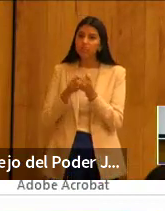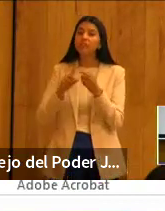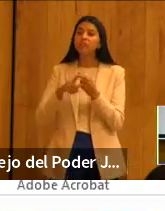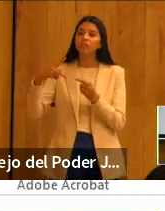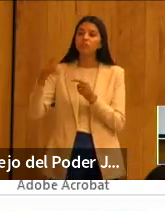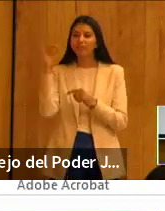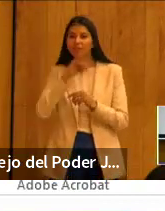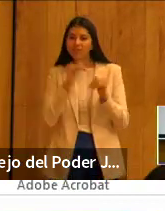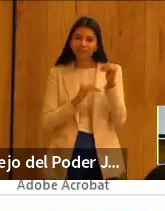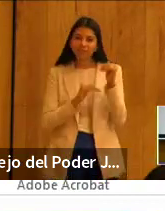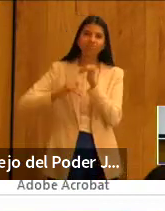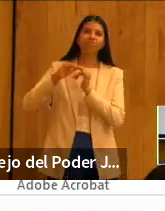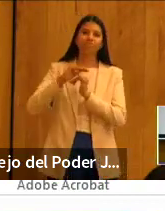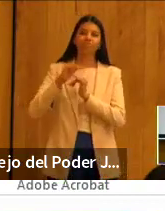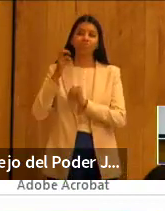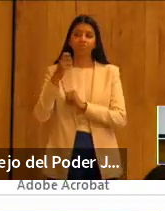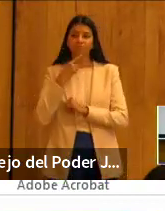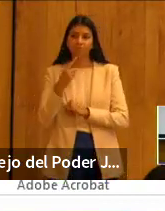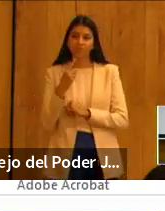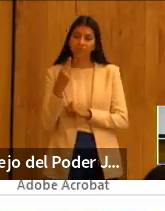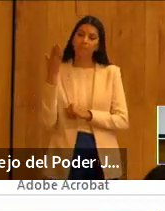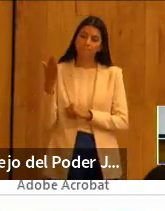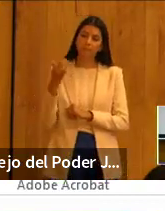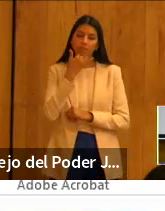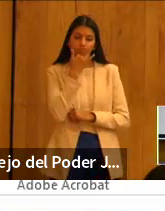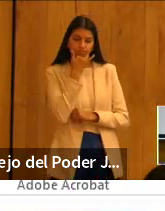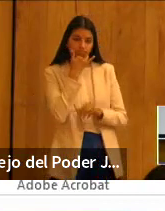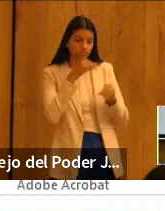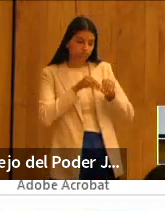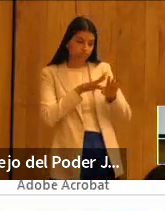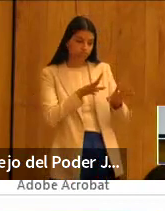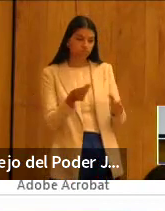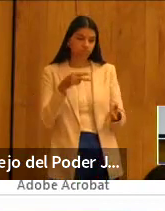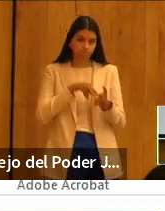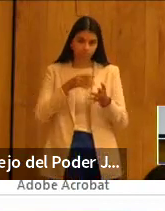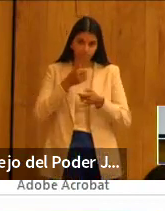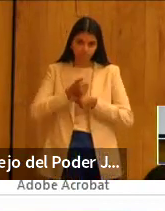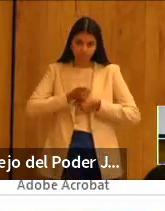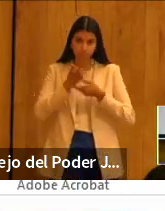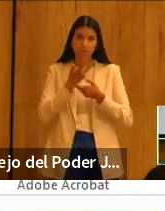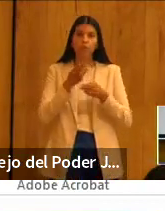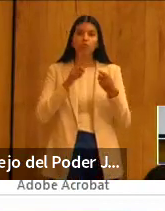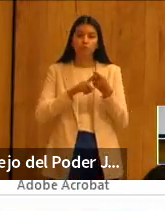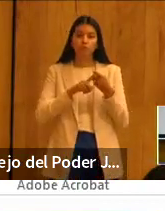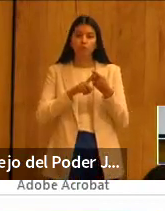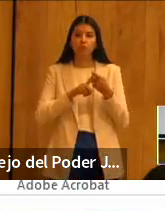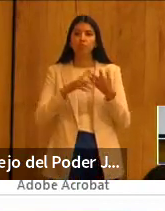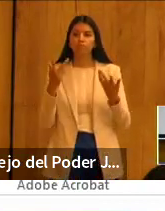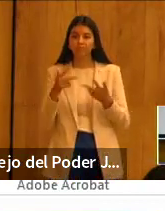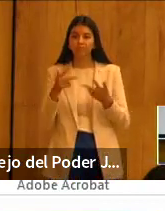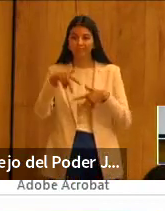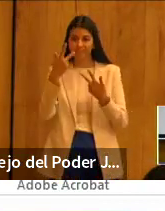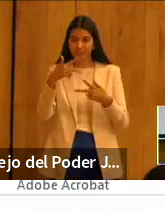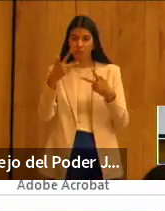jerárquico. Pide entonces la disculpa pública, la pide expresamente en TikTok, en Face y